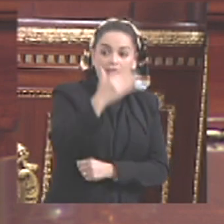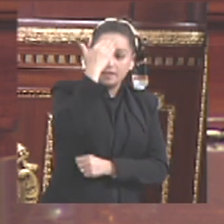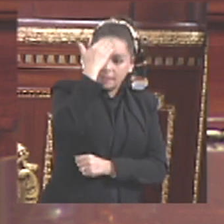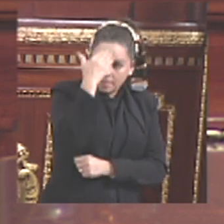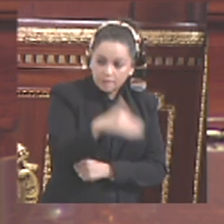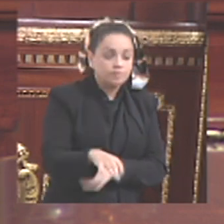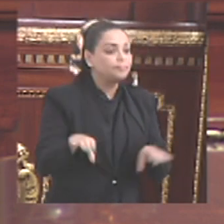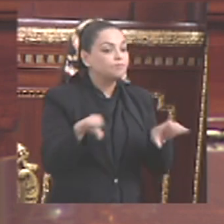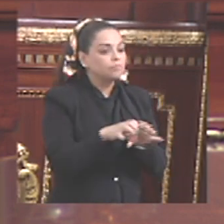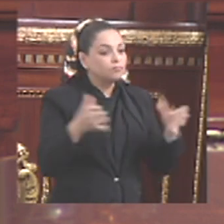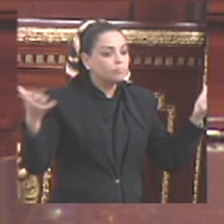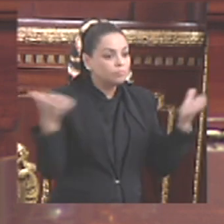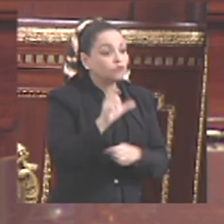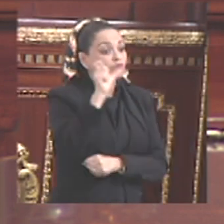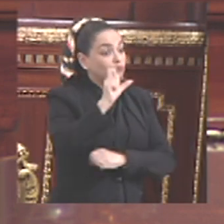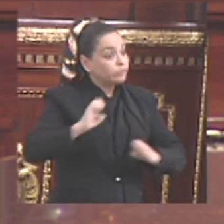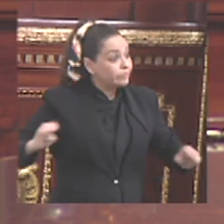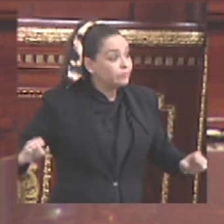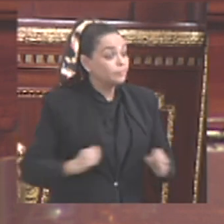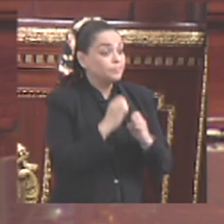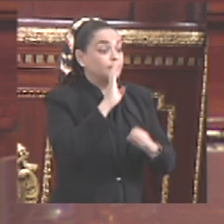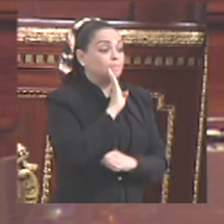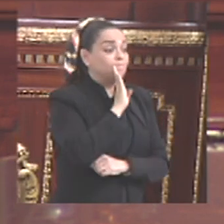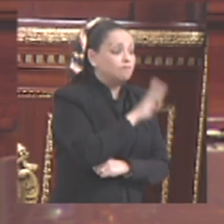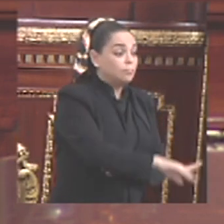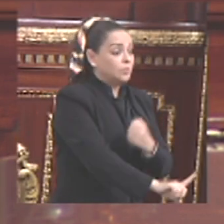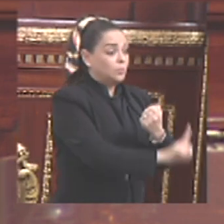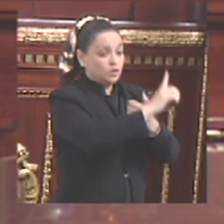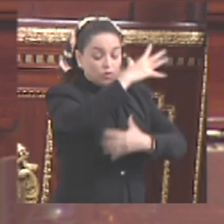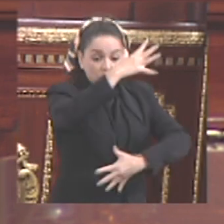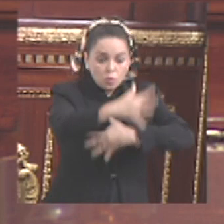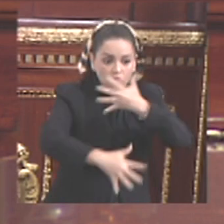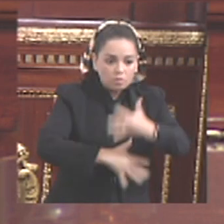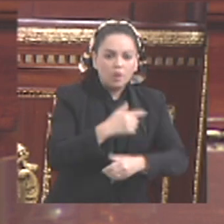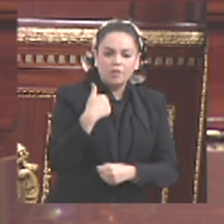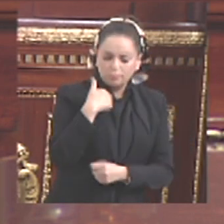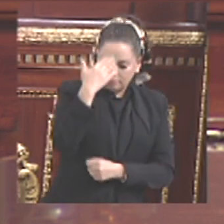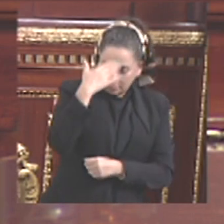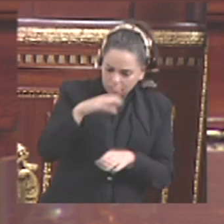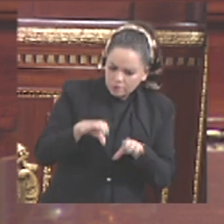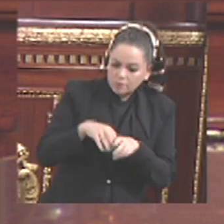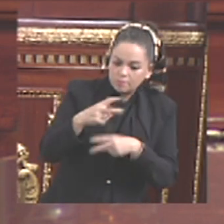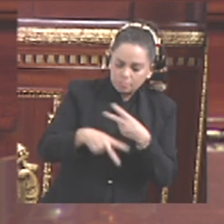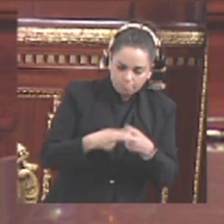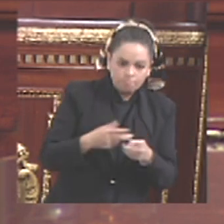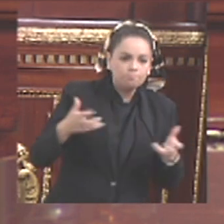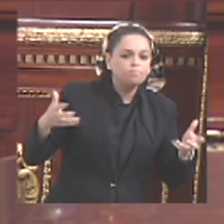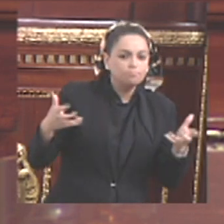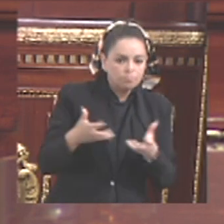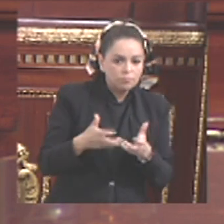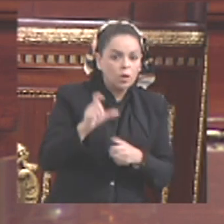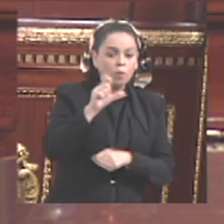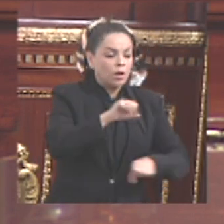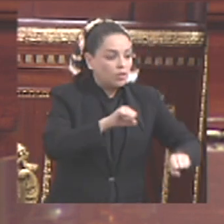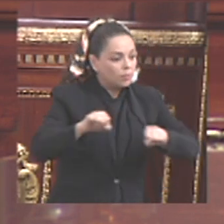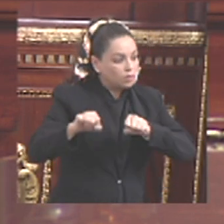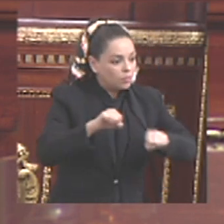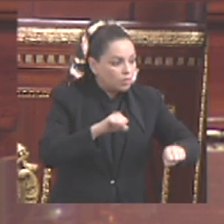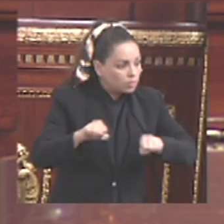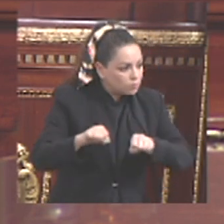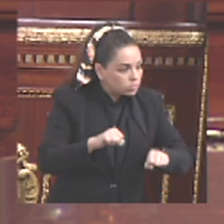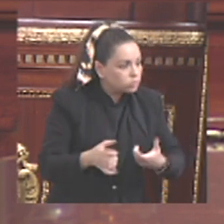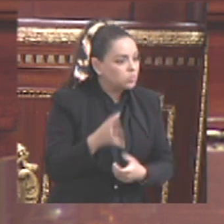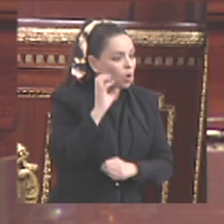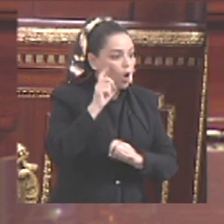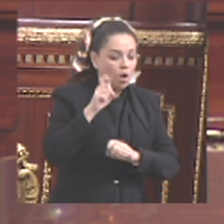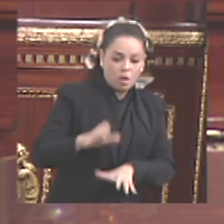adversidad. No podemos predecir cuándo sucederá un sismo, una inundación o un incendio. Lo